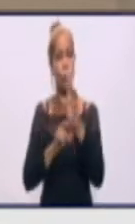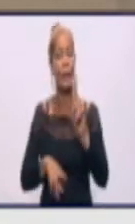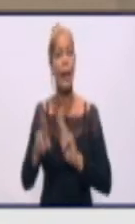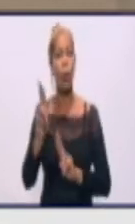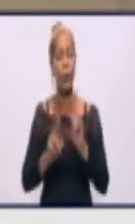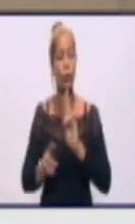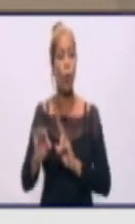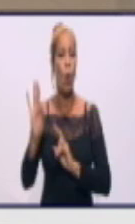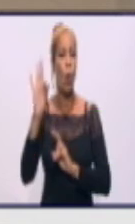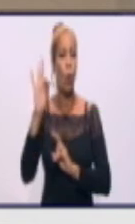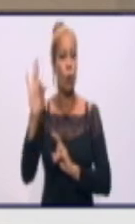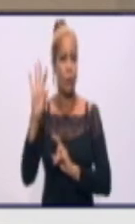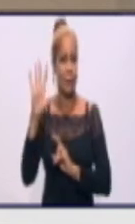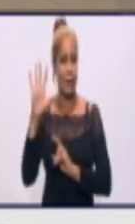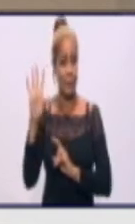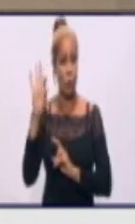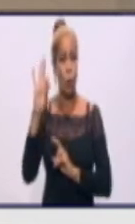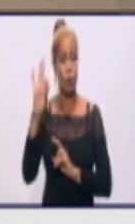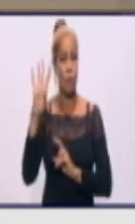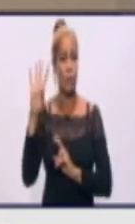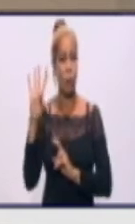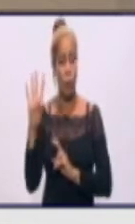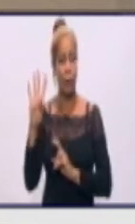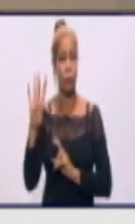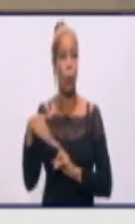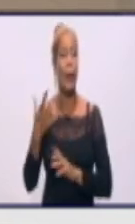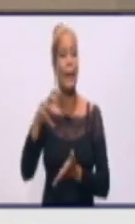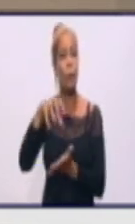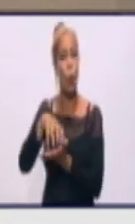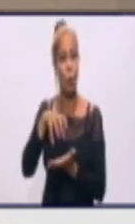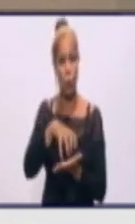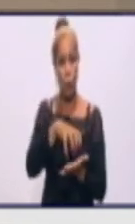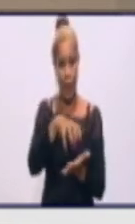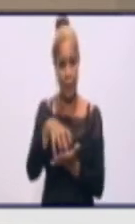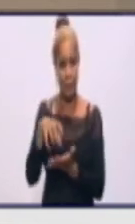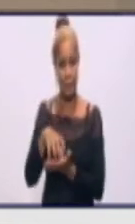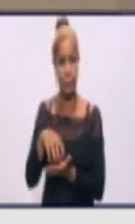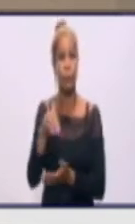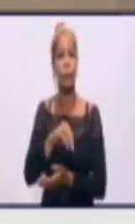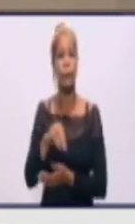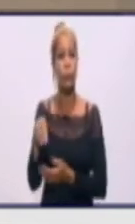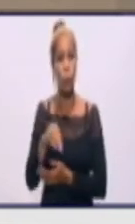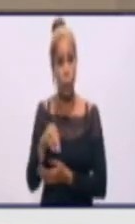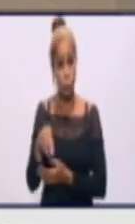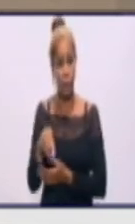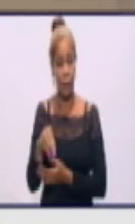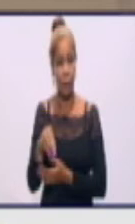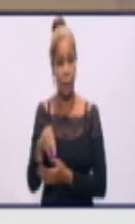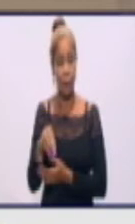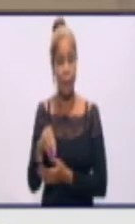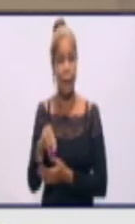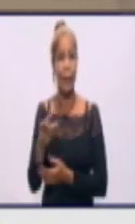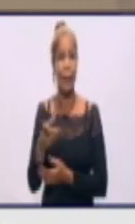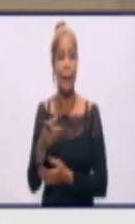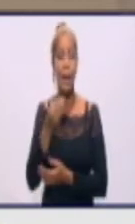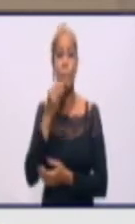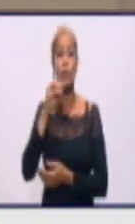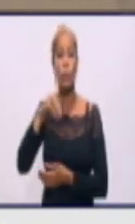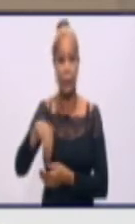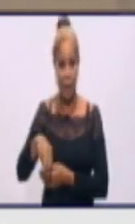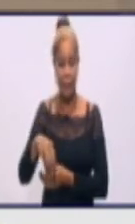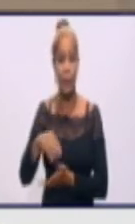8574, en los lugares donde las condiciones epidemiológicas lo permitan y no en nuestras oficinas. O sea, estamos llegando al barrio,